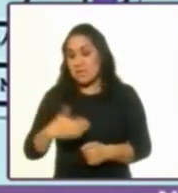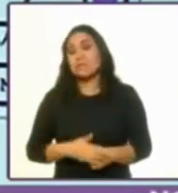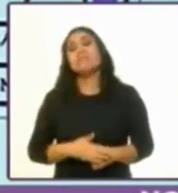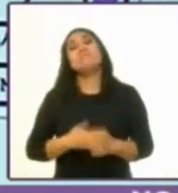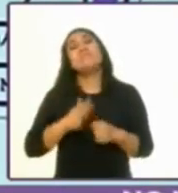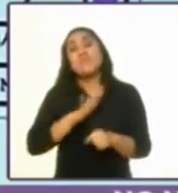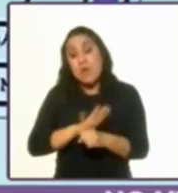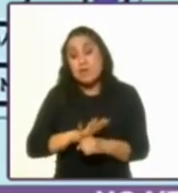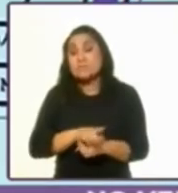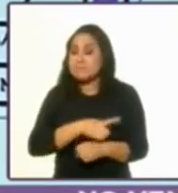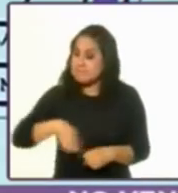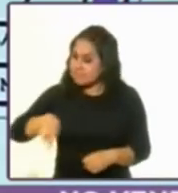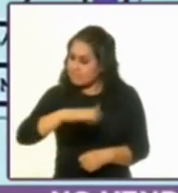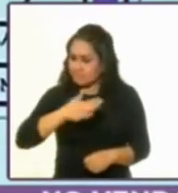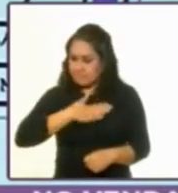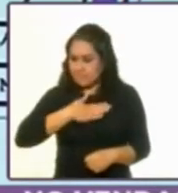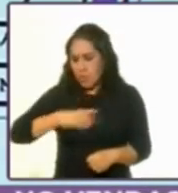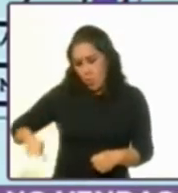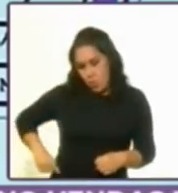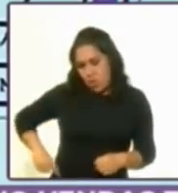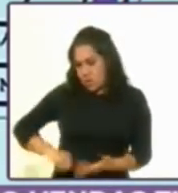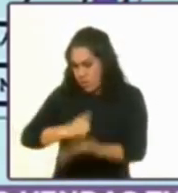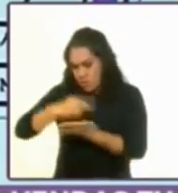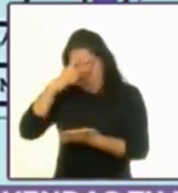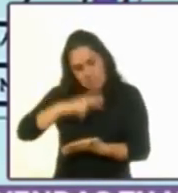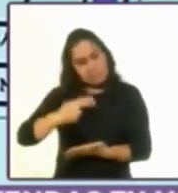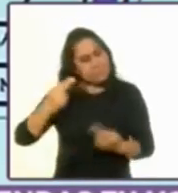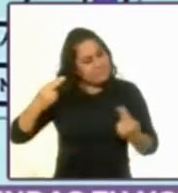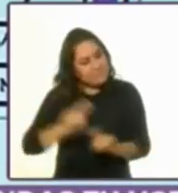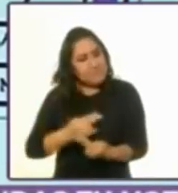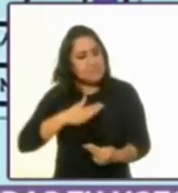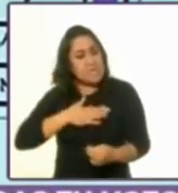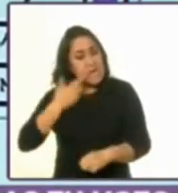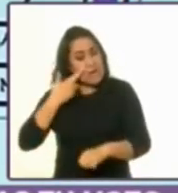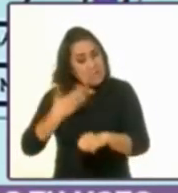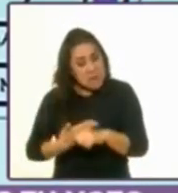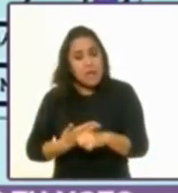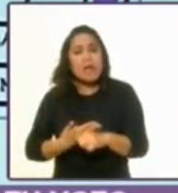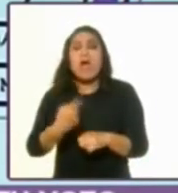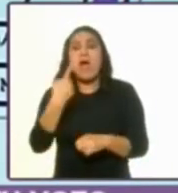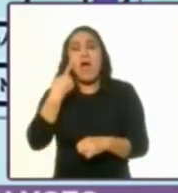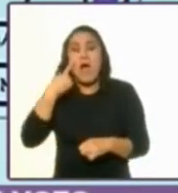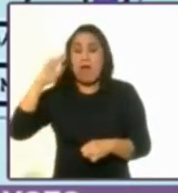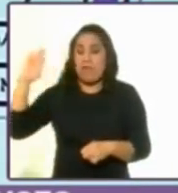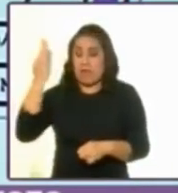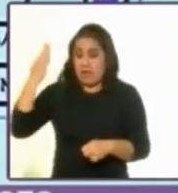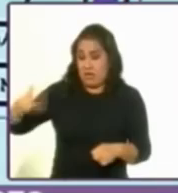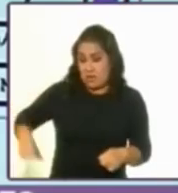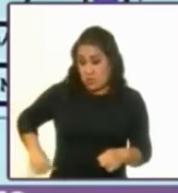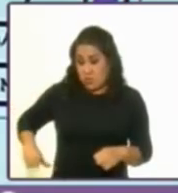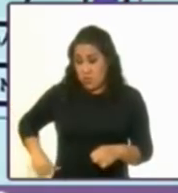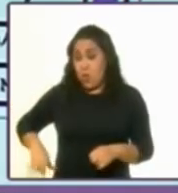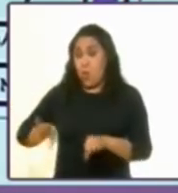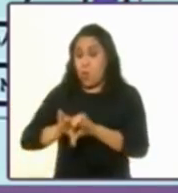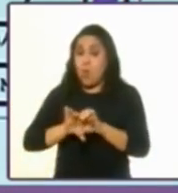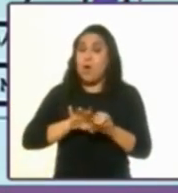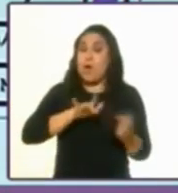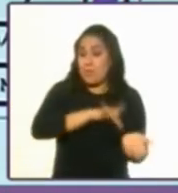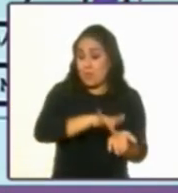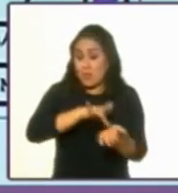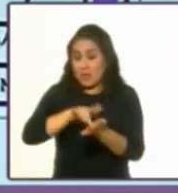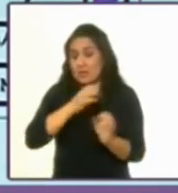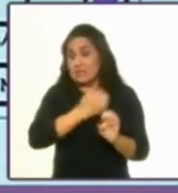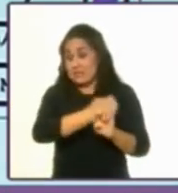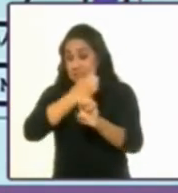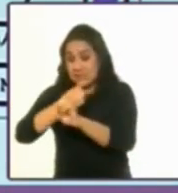que asumir esa responsabilidad a pesar de que la federación generalmente no dota a las entidades era de federativas con